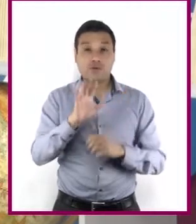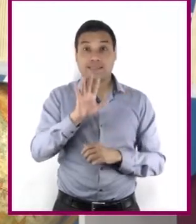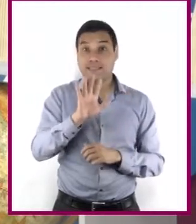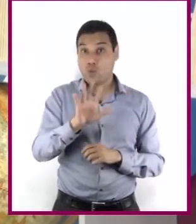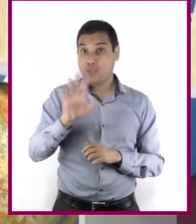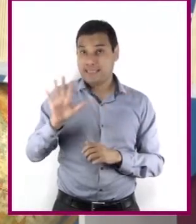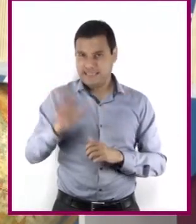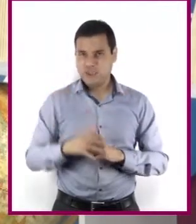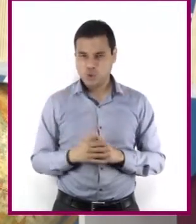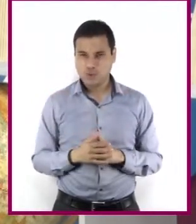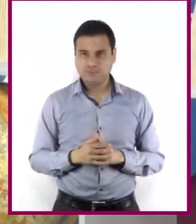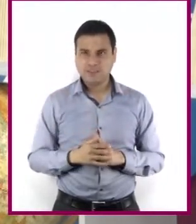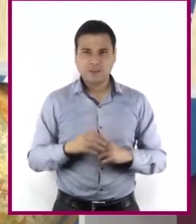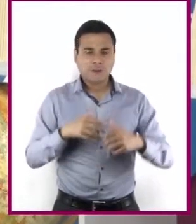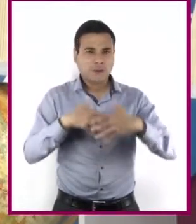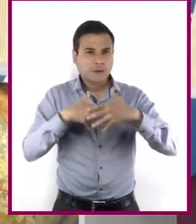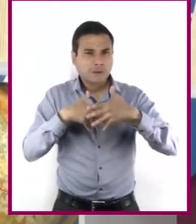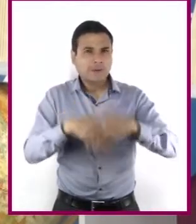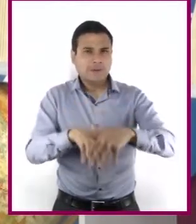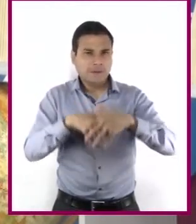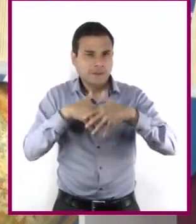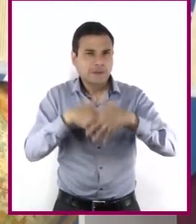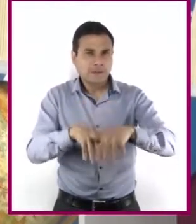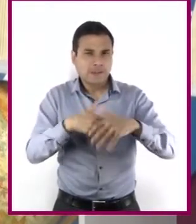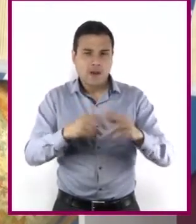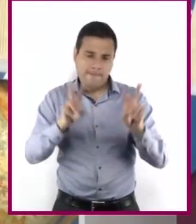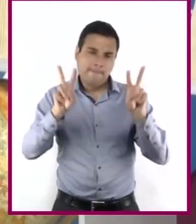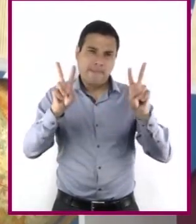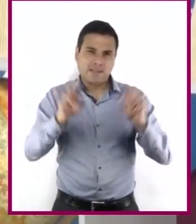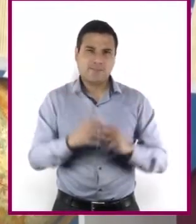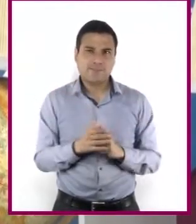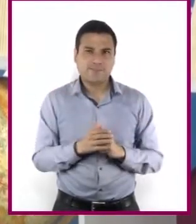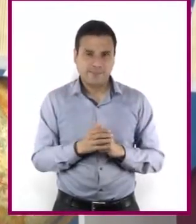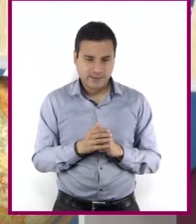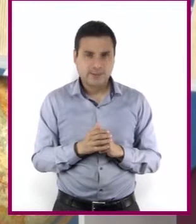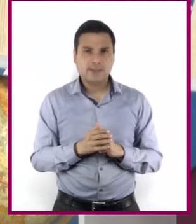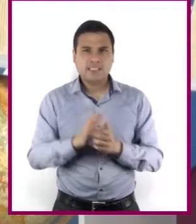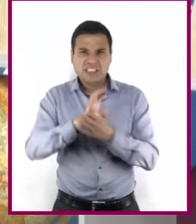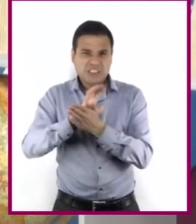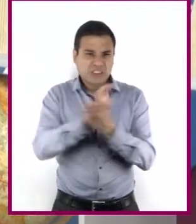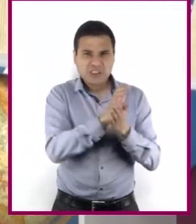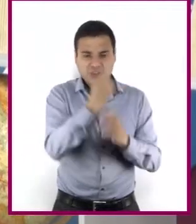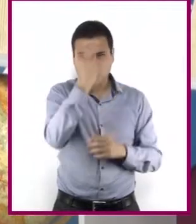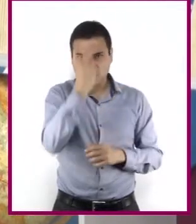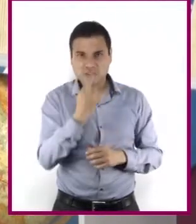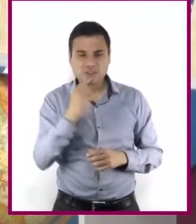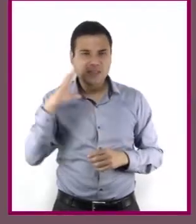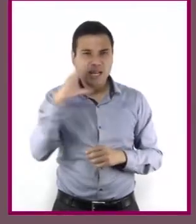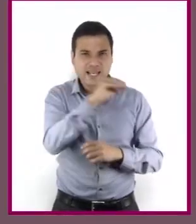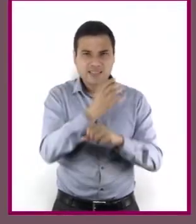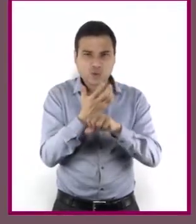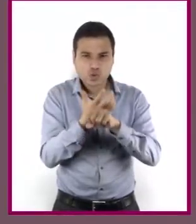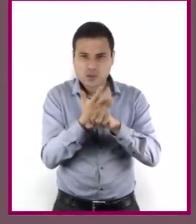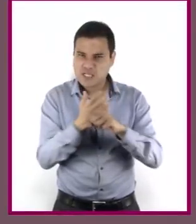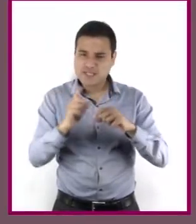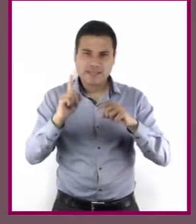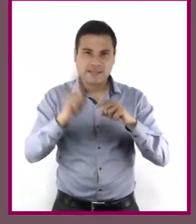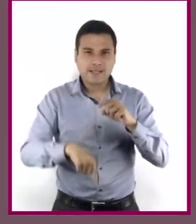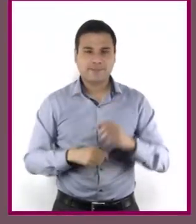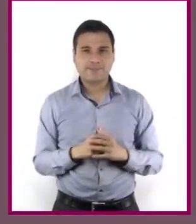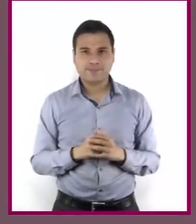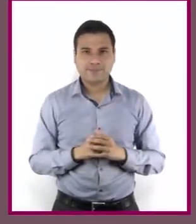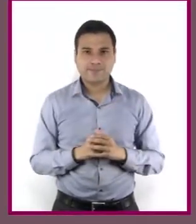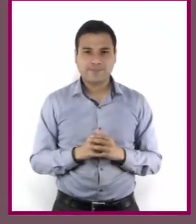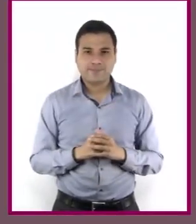una protesta no violenta en contra de la segregación racial en los Estados Unidos de América. El